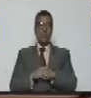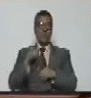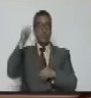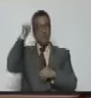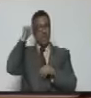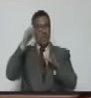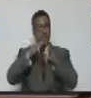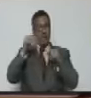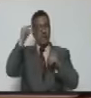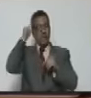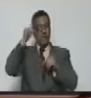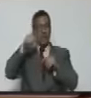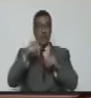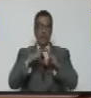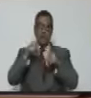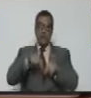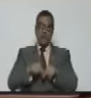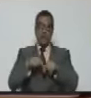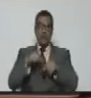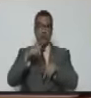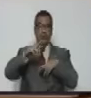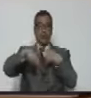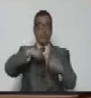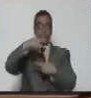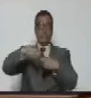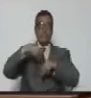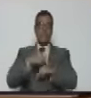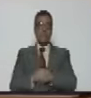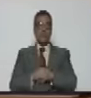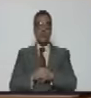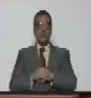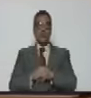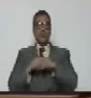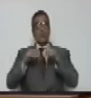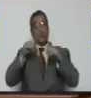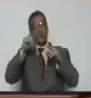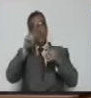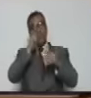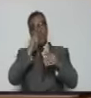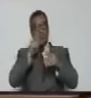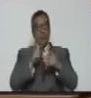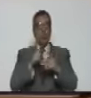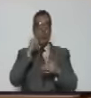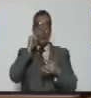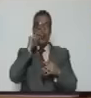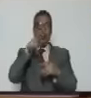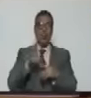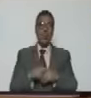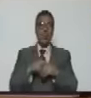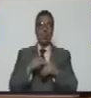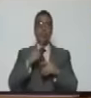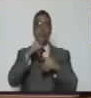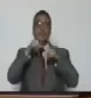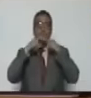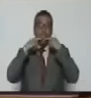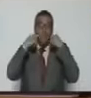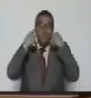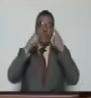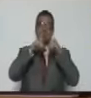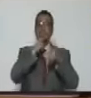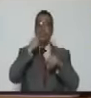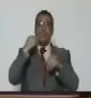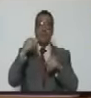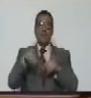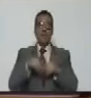día a día y del quehacer cotidiano de esta revolución, al humorista, al hombre de la risa fácil,